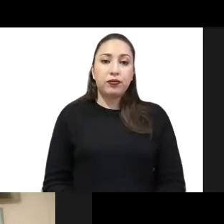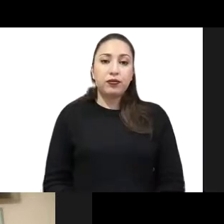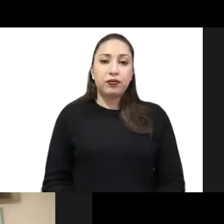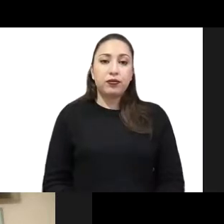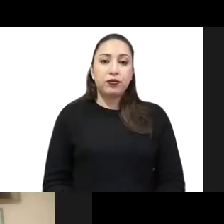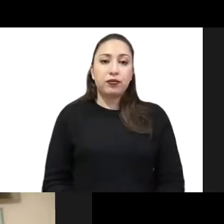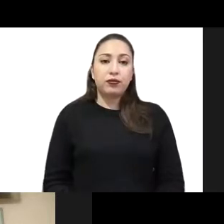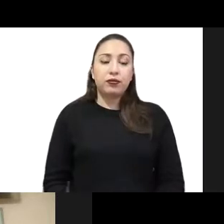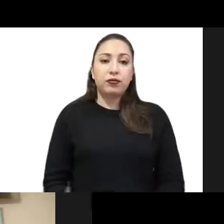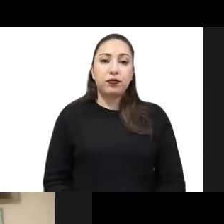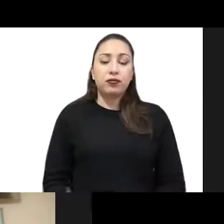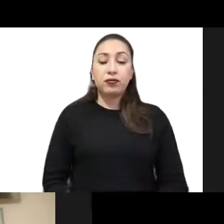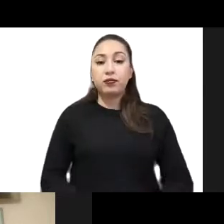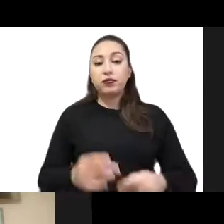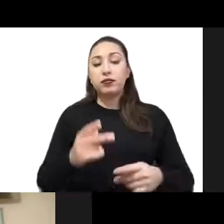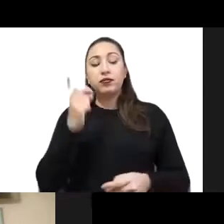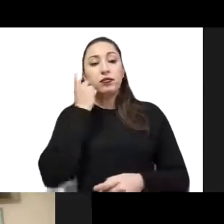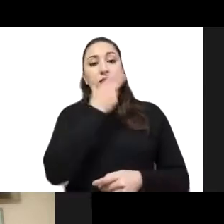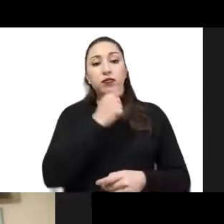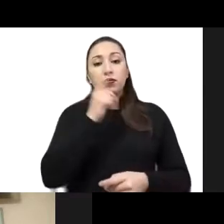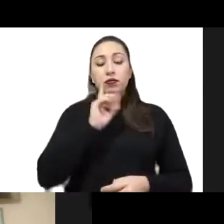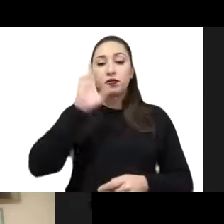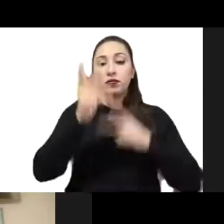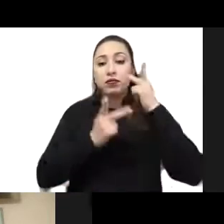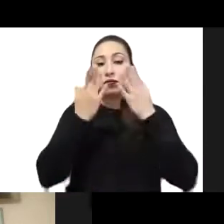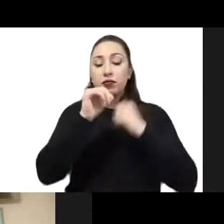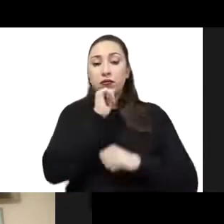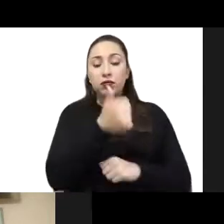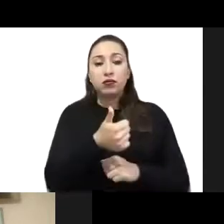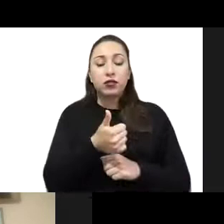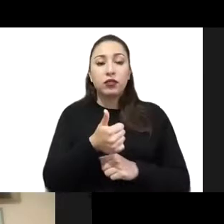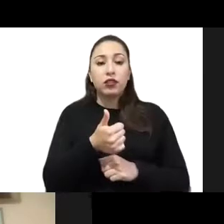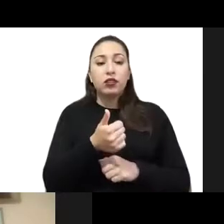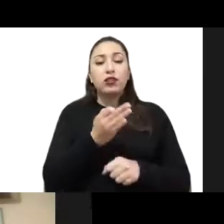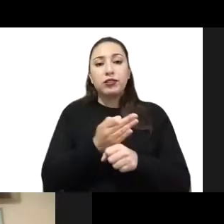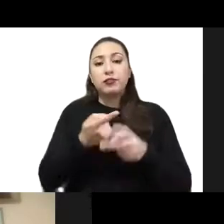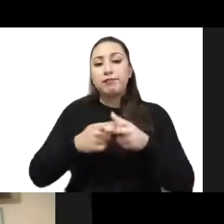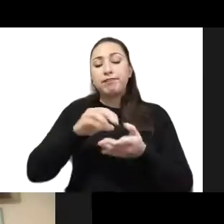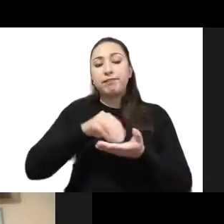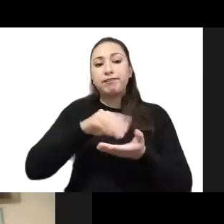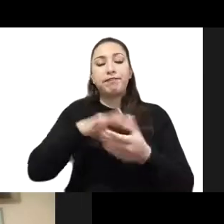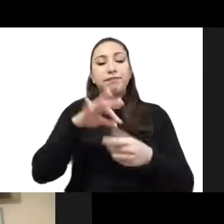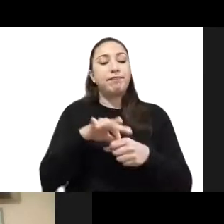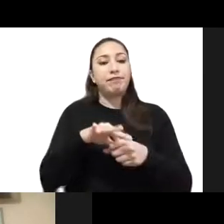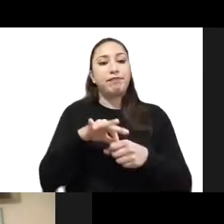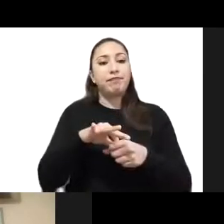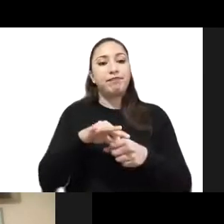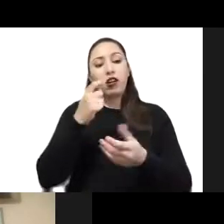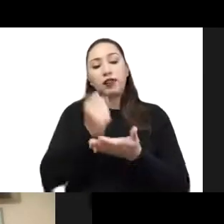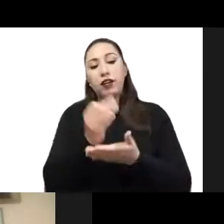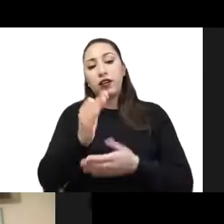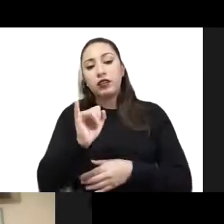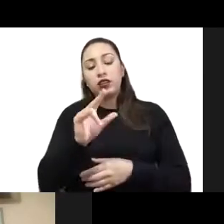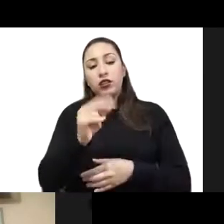No habiendo ninguna diputada o diputado que desee tomar la palabra, se da paso a la votación nominal para la aprobación del dictamen